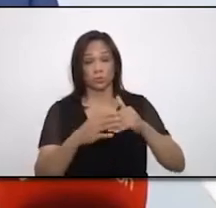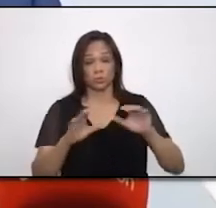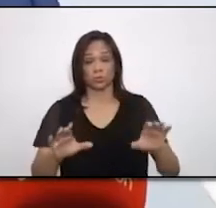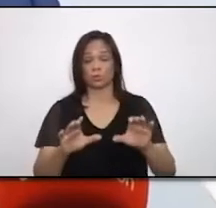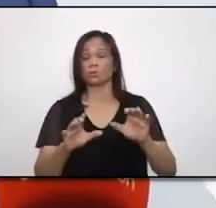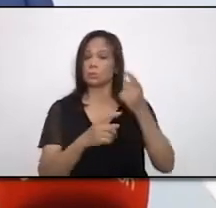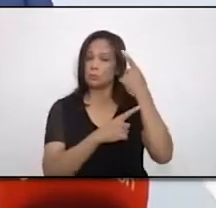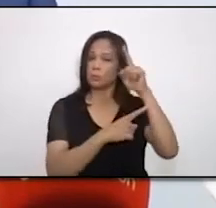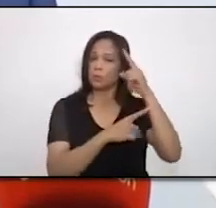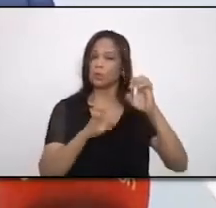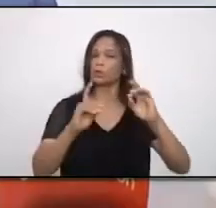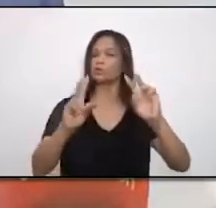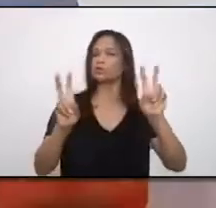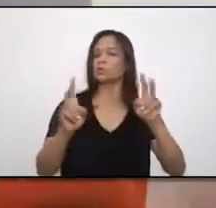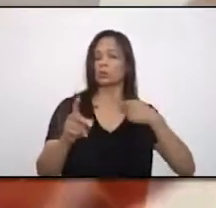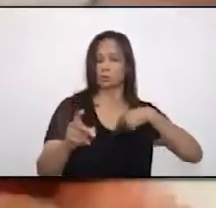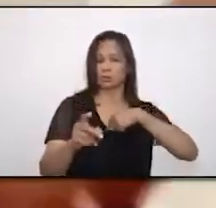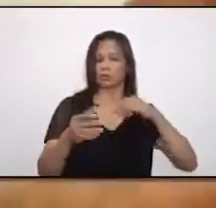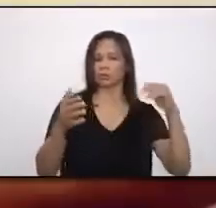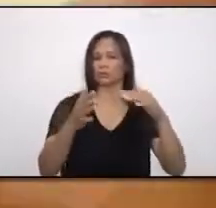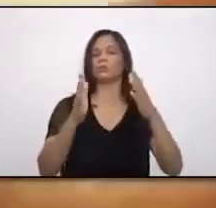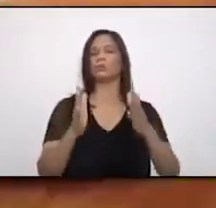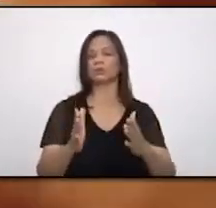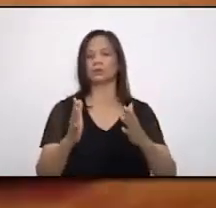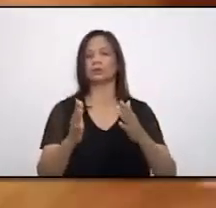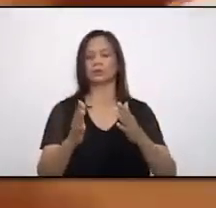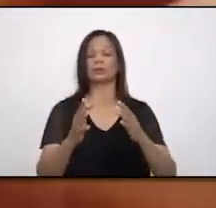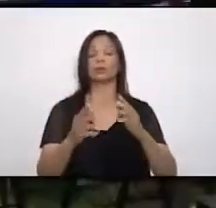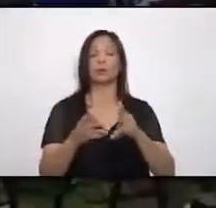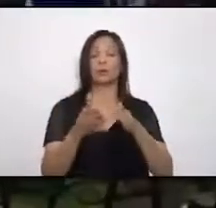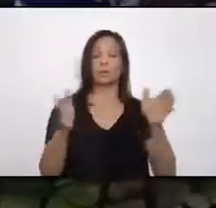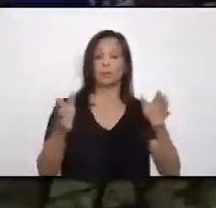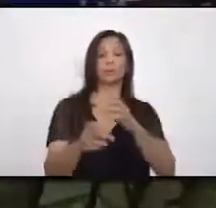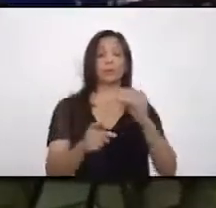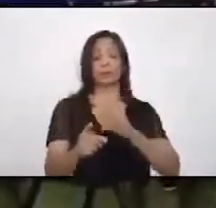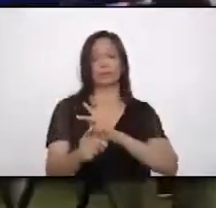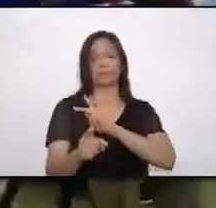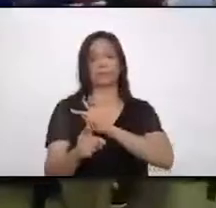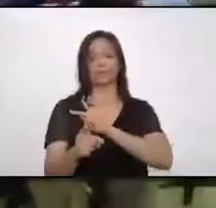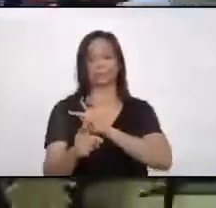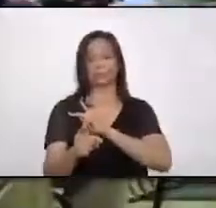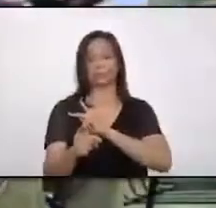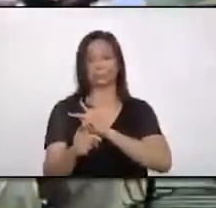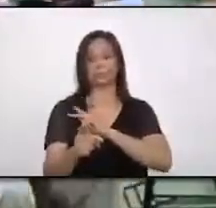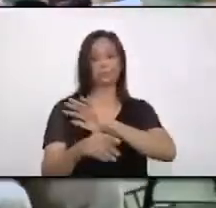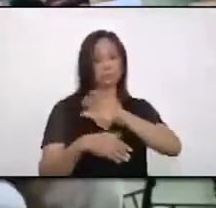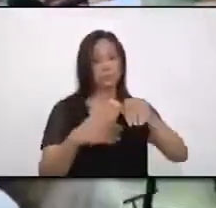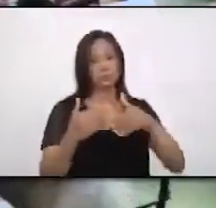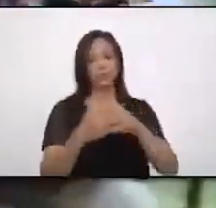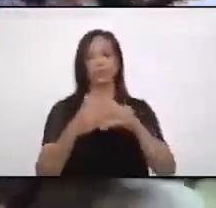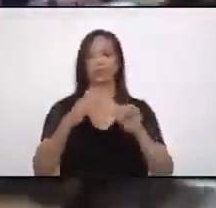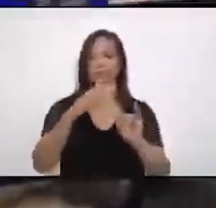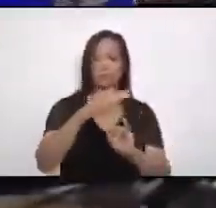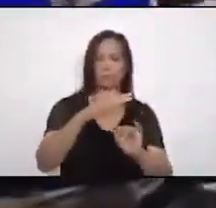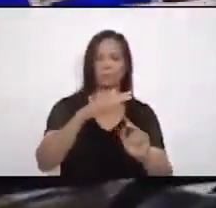aún no sean las que generen más aplausos, dice el ministro. La pregunta es, ¿quién es que está